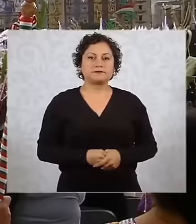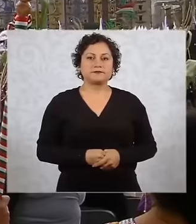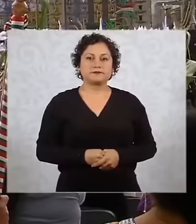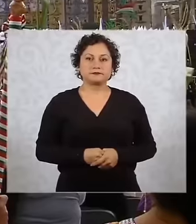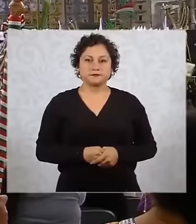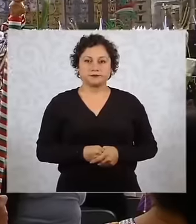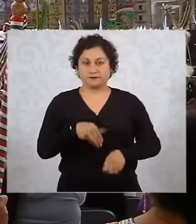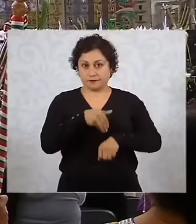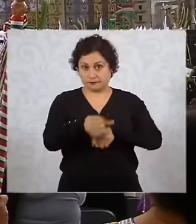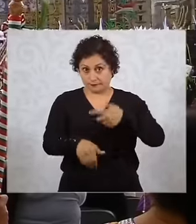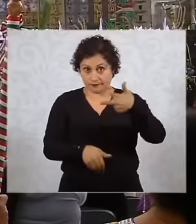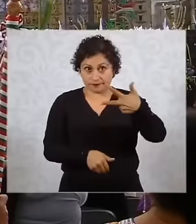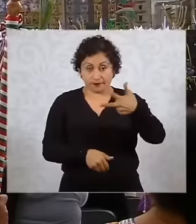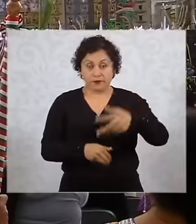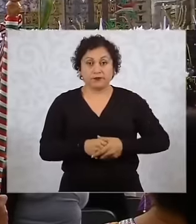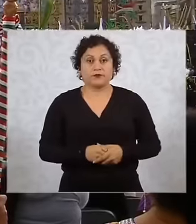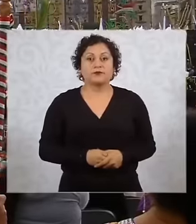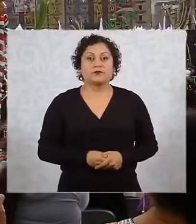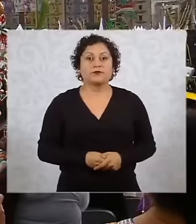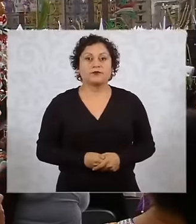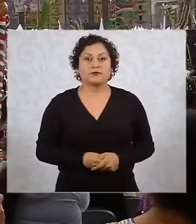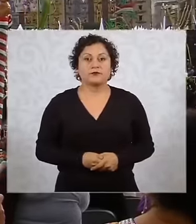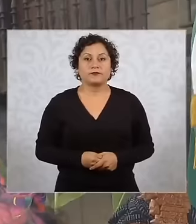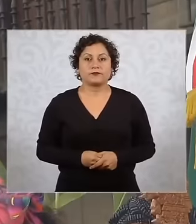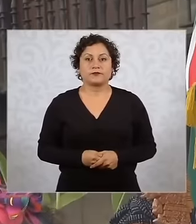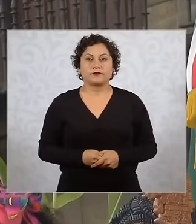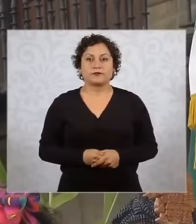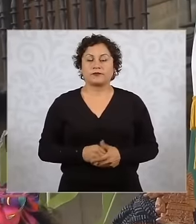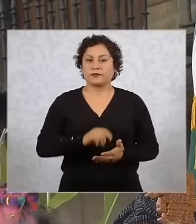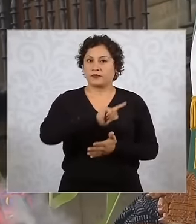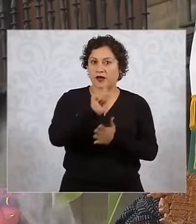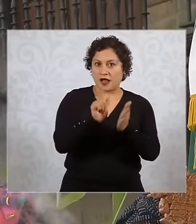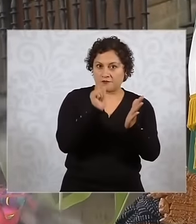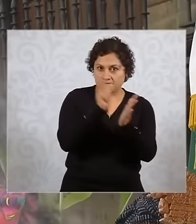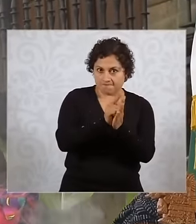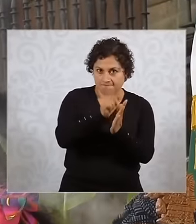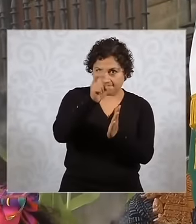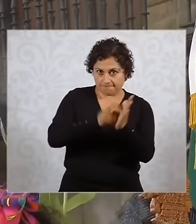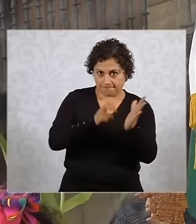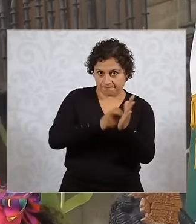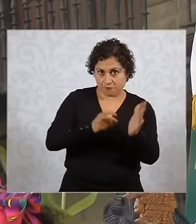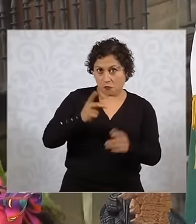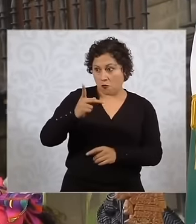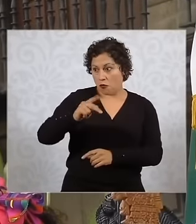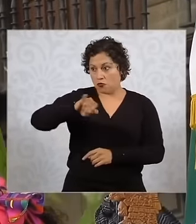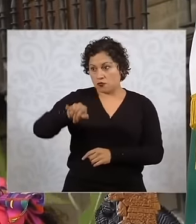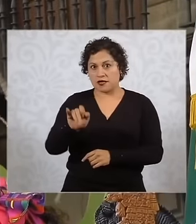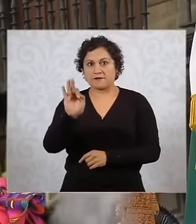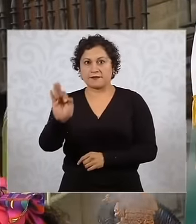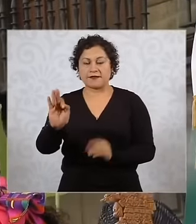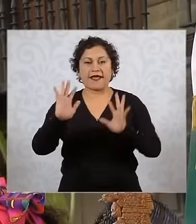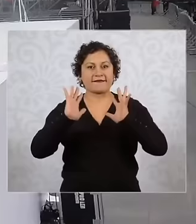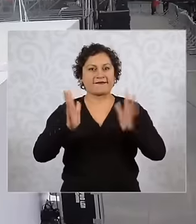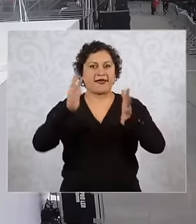Ocho, ya se aprobó la reforma judicial.